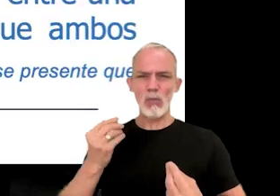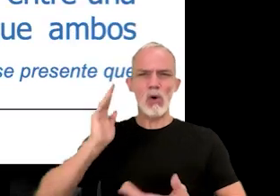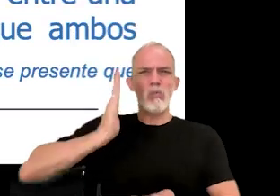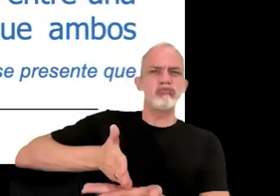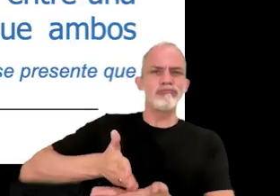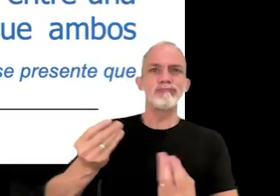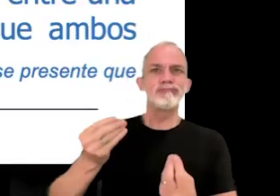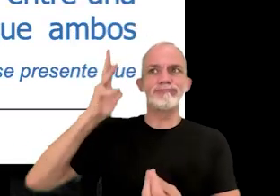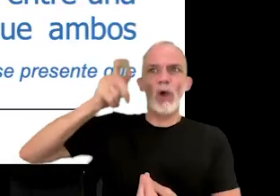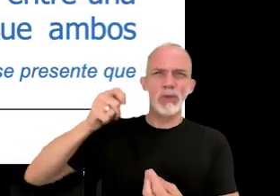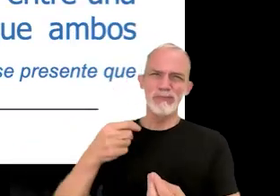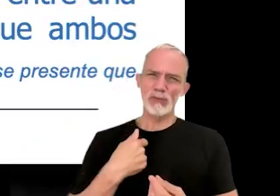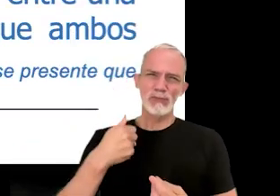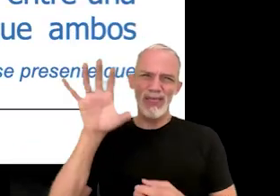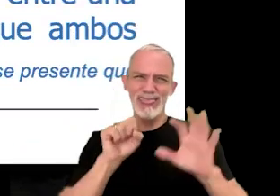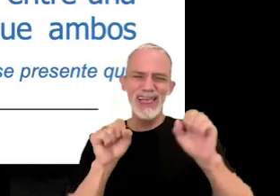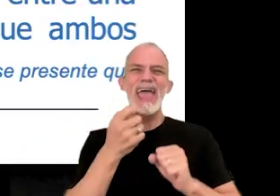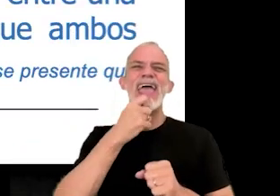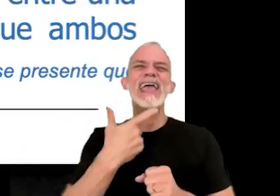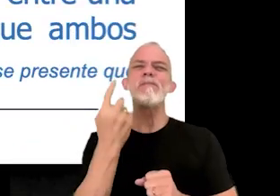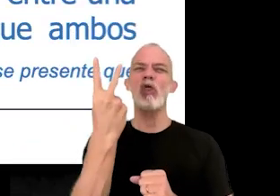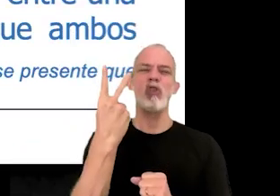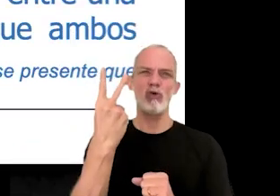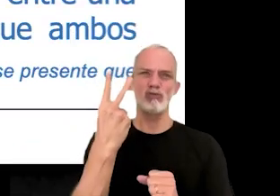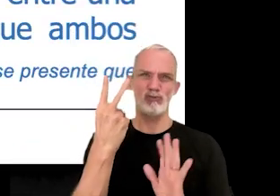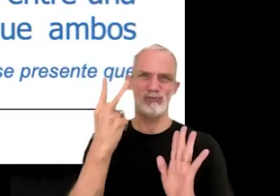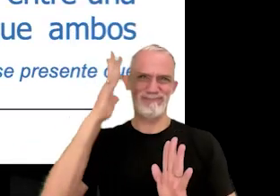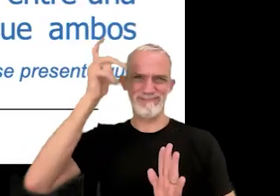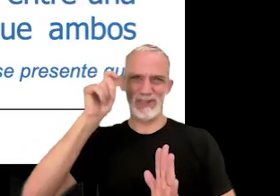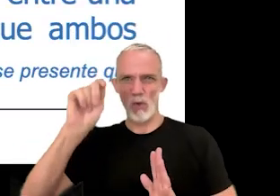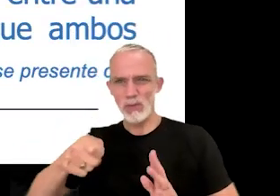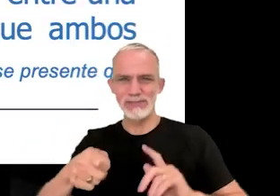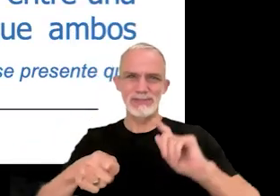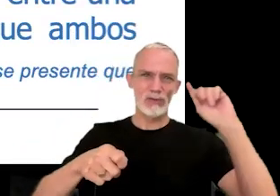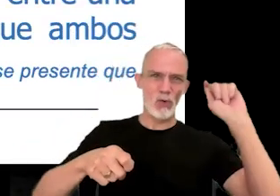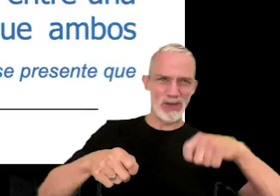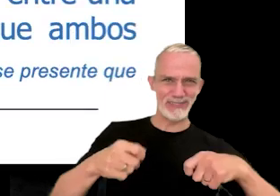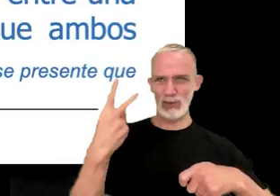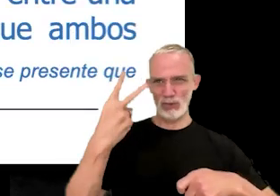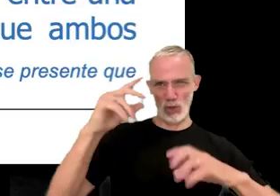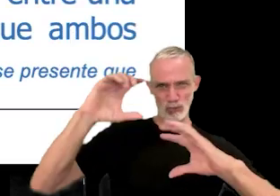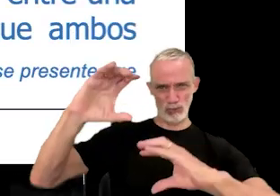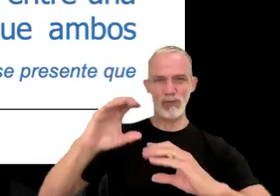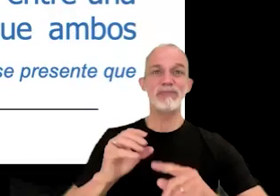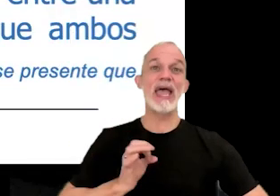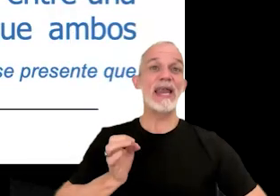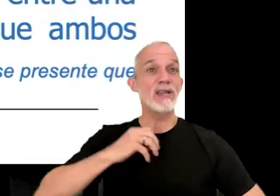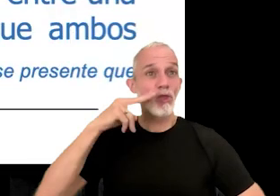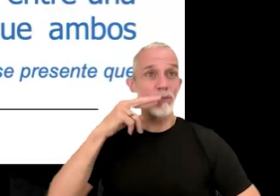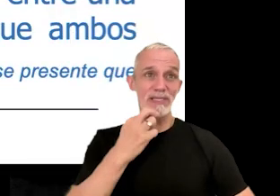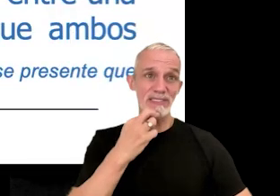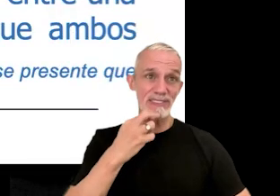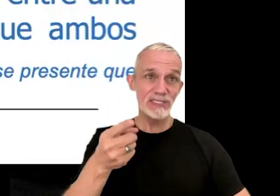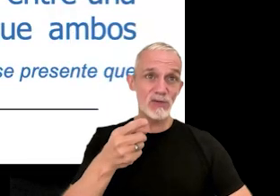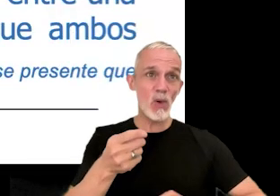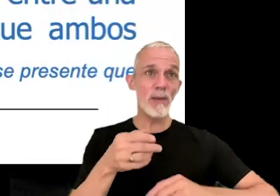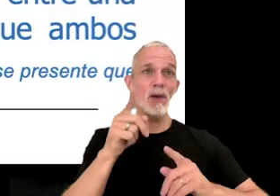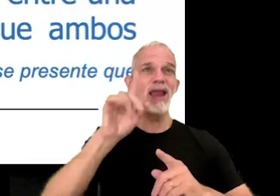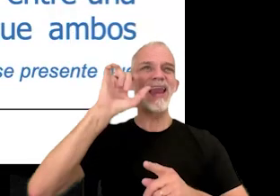yo traje dos fallos como para tener en cuenta de sobre qué es lo que estamos hablando. En el año 2019, Agropecuaria Las